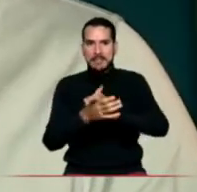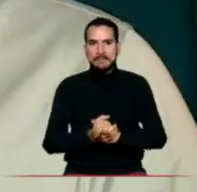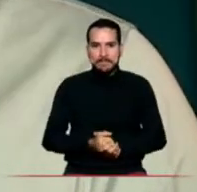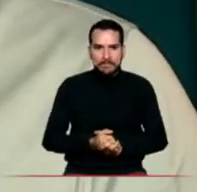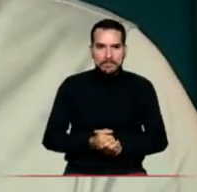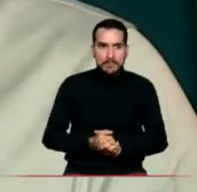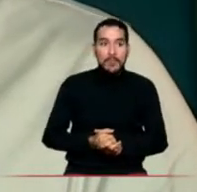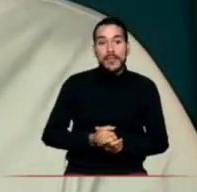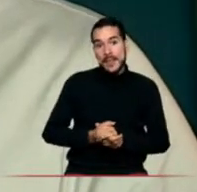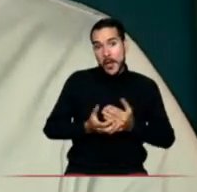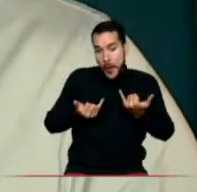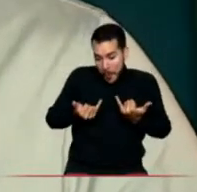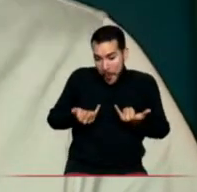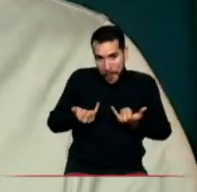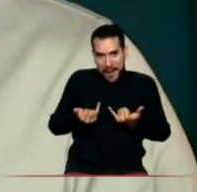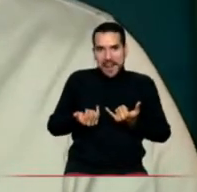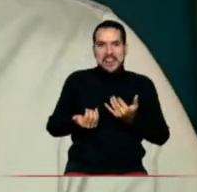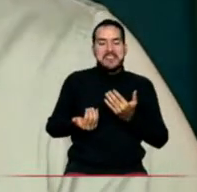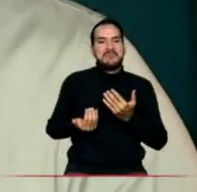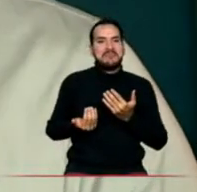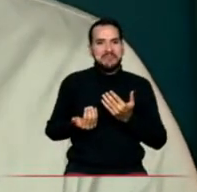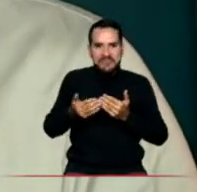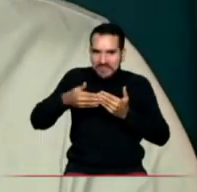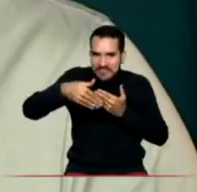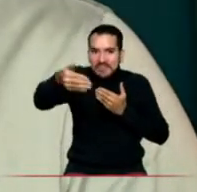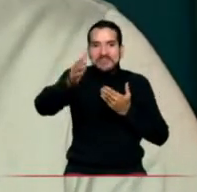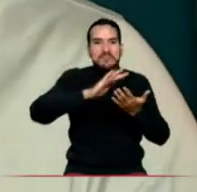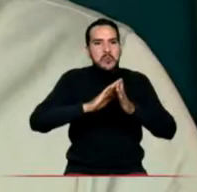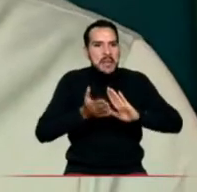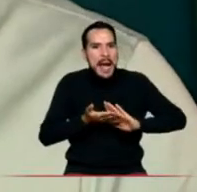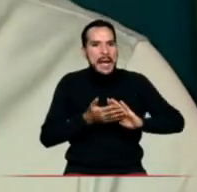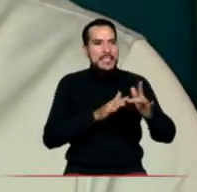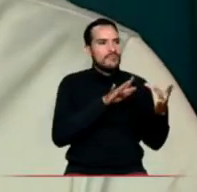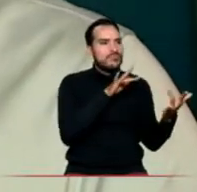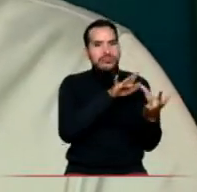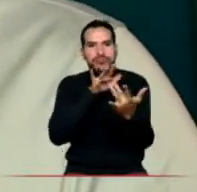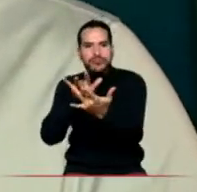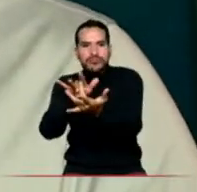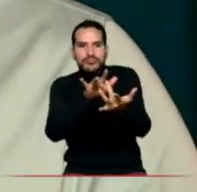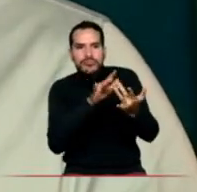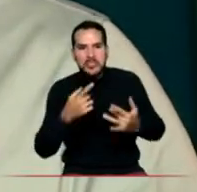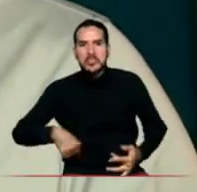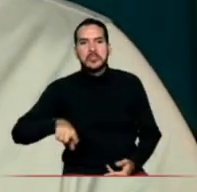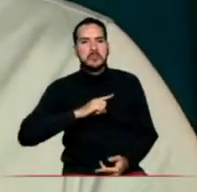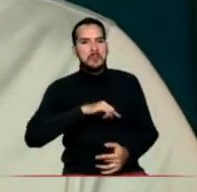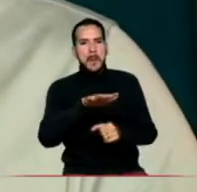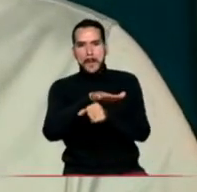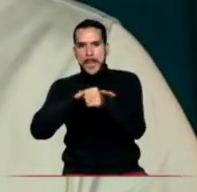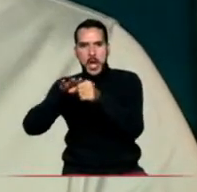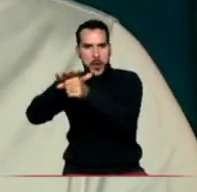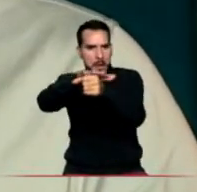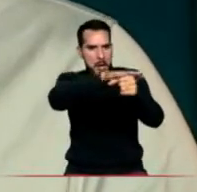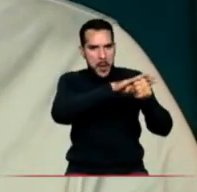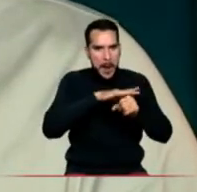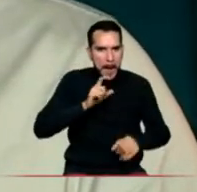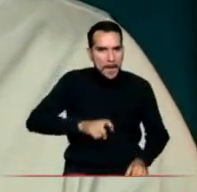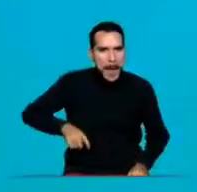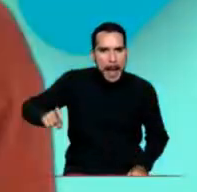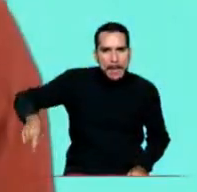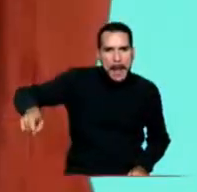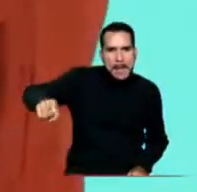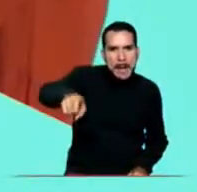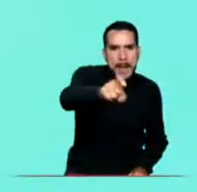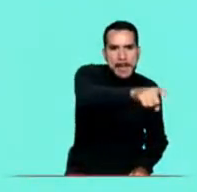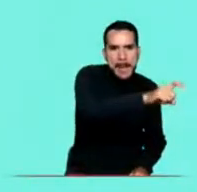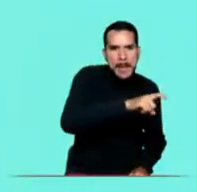la comunidad, vamos a participar más con la comunidad, vamos a estar más cerca, vamos a seguir visitando los barrios, los municipios de nuestro departamento